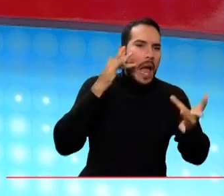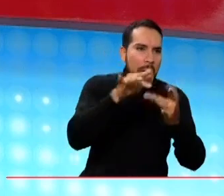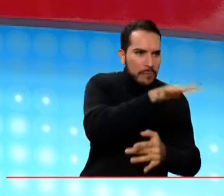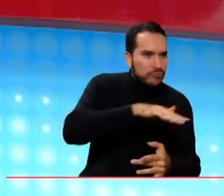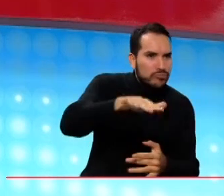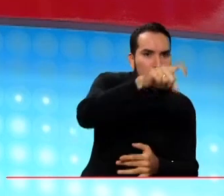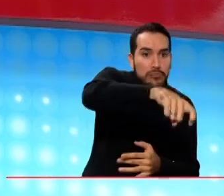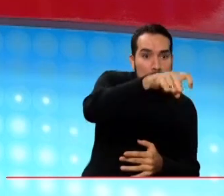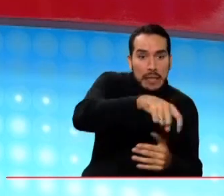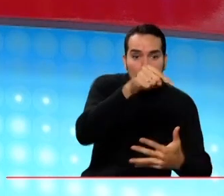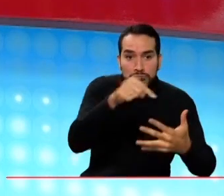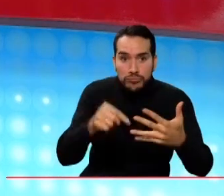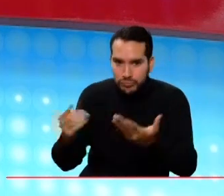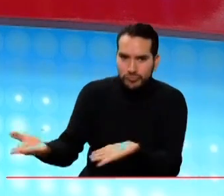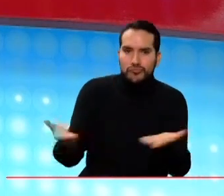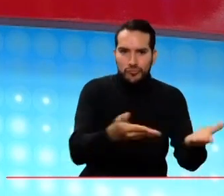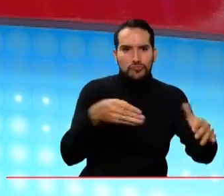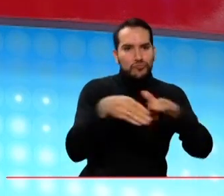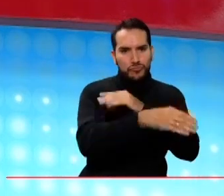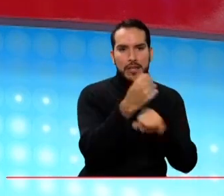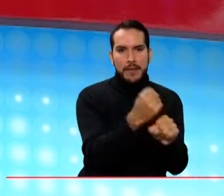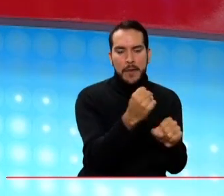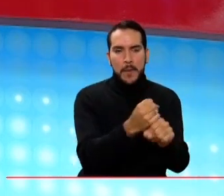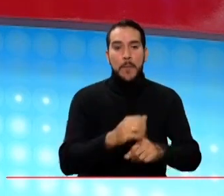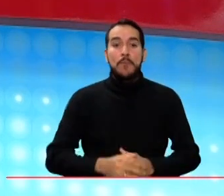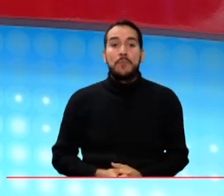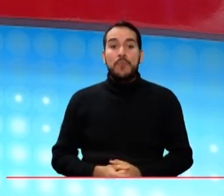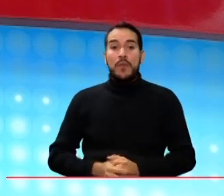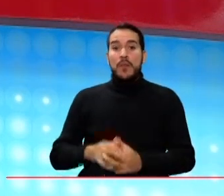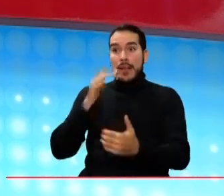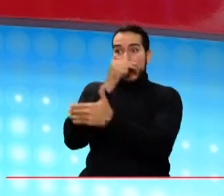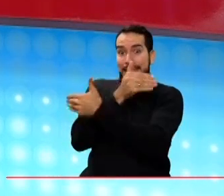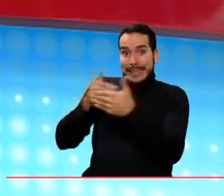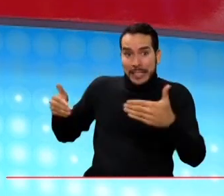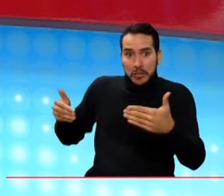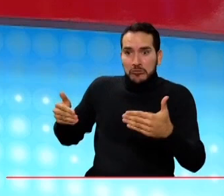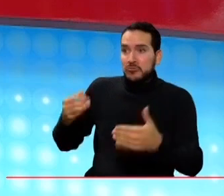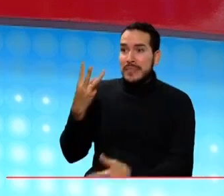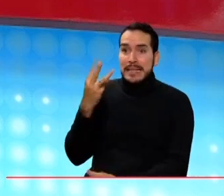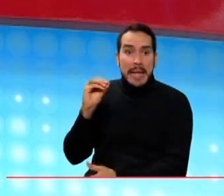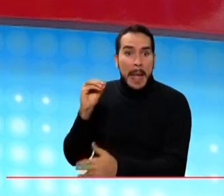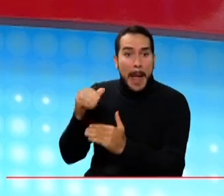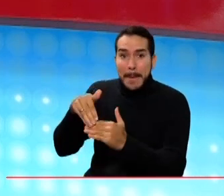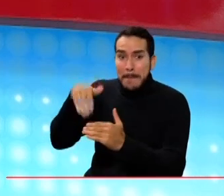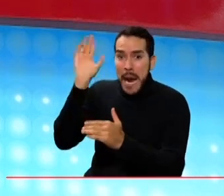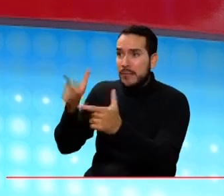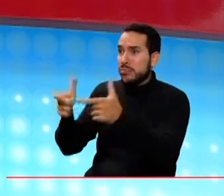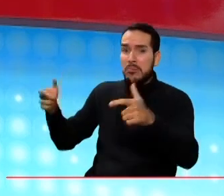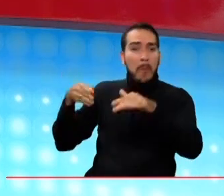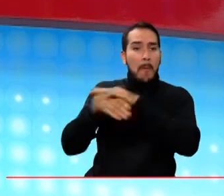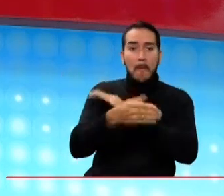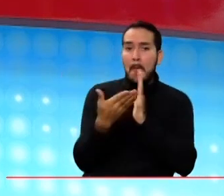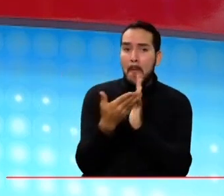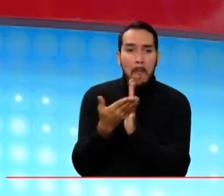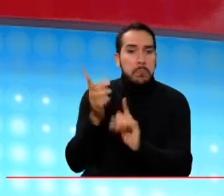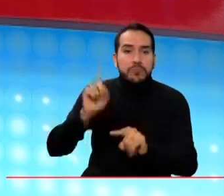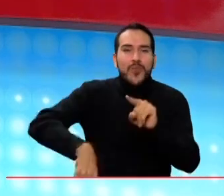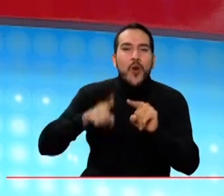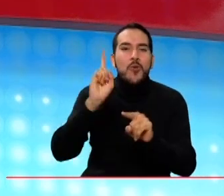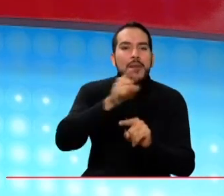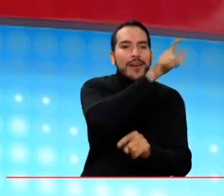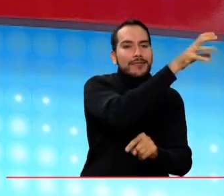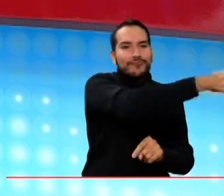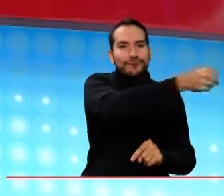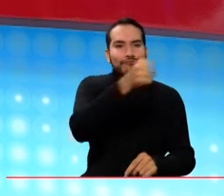Más de 30 niños, Cindy, no han podido retornar a clases por falta de un docente en una institución educativa ubicada en el sur oeste